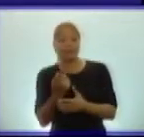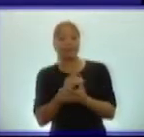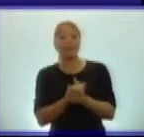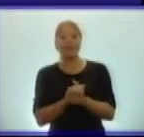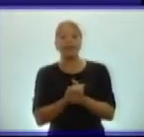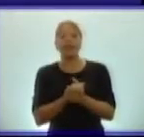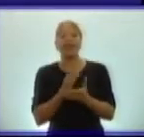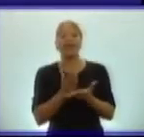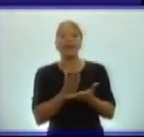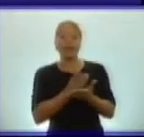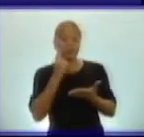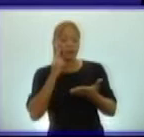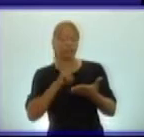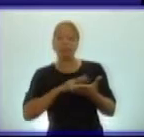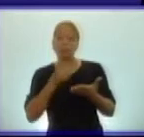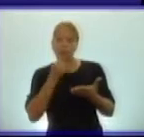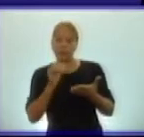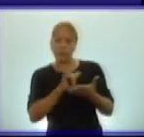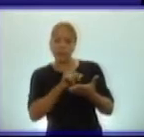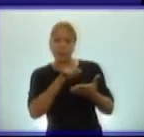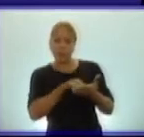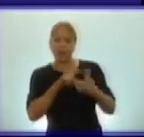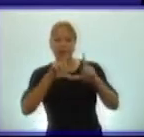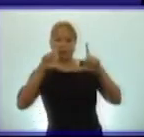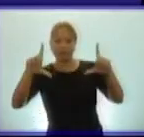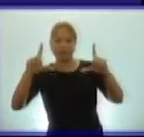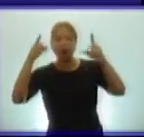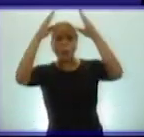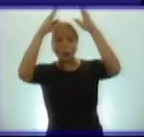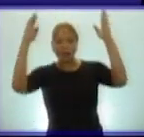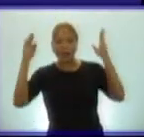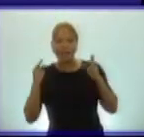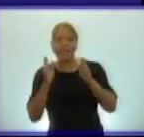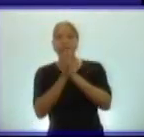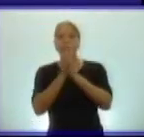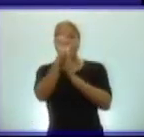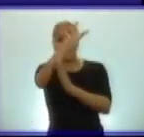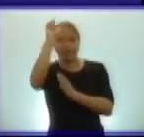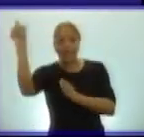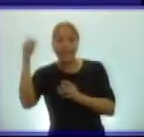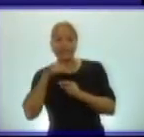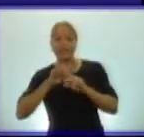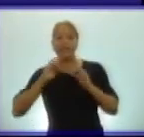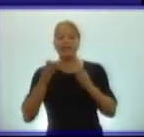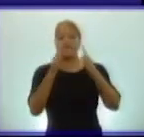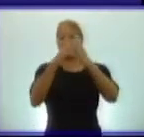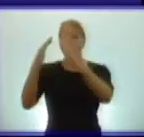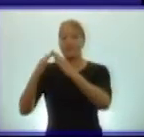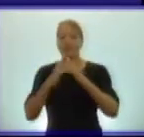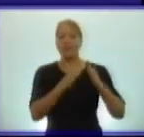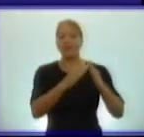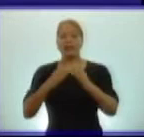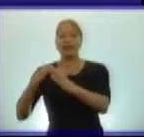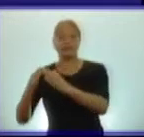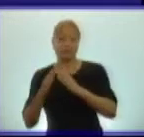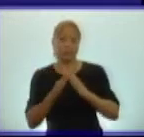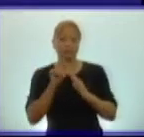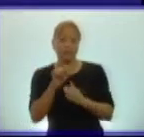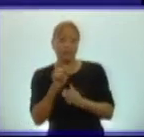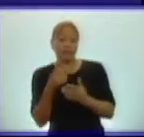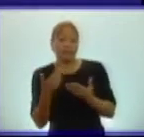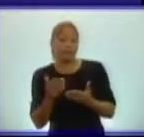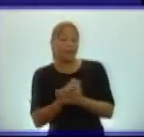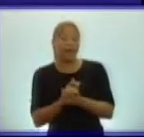el libro de texto, pueden ver la imagen, que está el castillo, tiene iglesia, tiene las viviendas de los campesinos, porque además los campesinos que